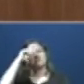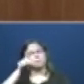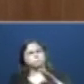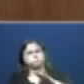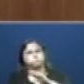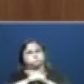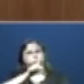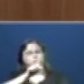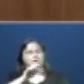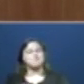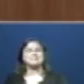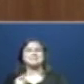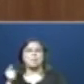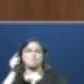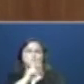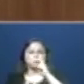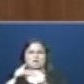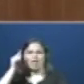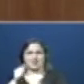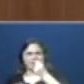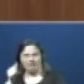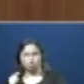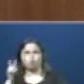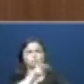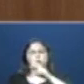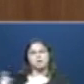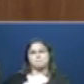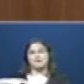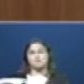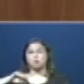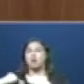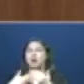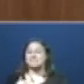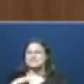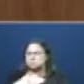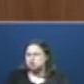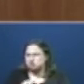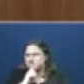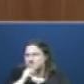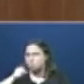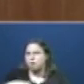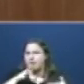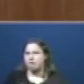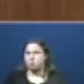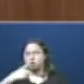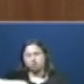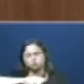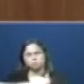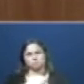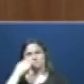diálogo y de la participación Incluso en momentos tan difíciles como los actuales unos caminos en los que